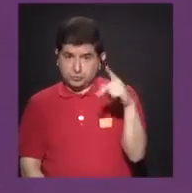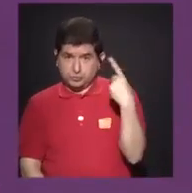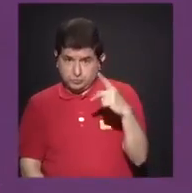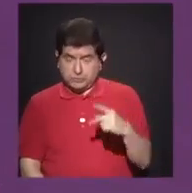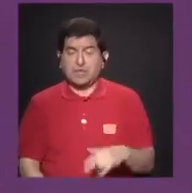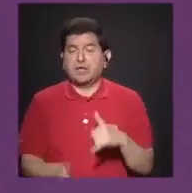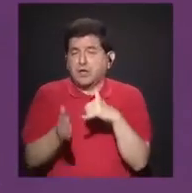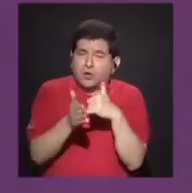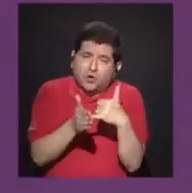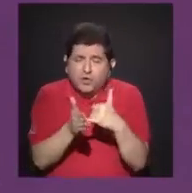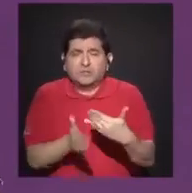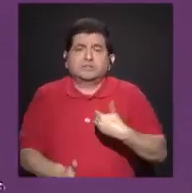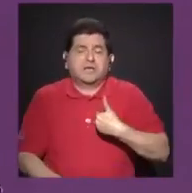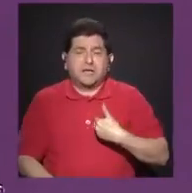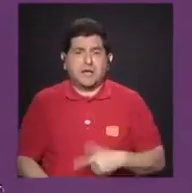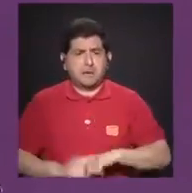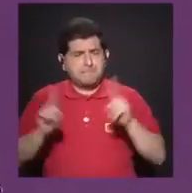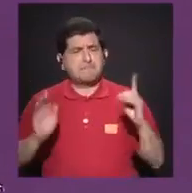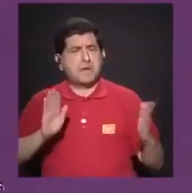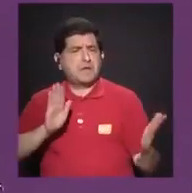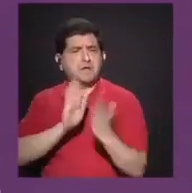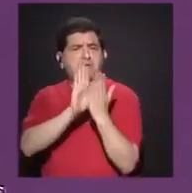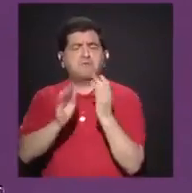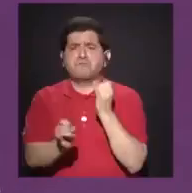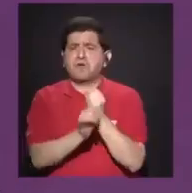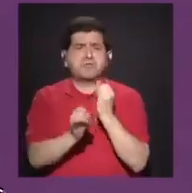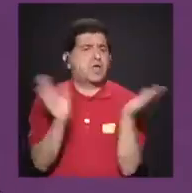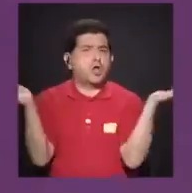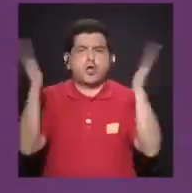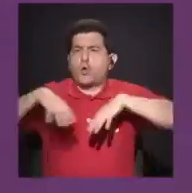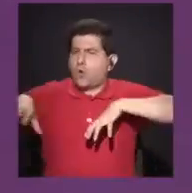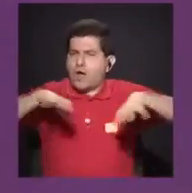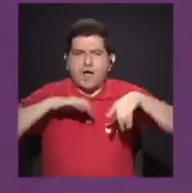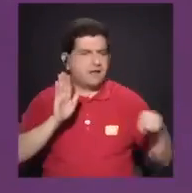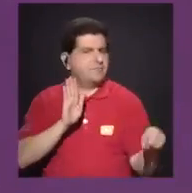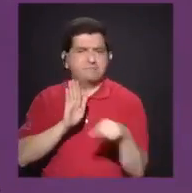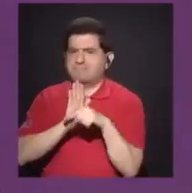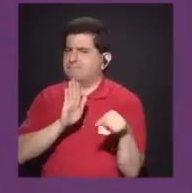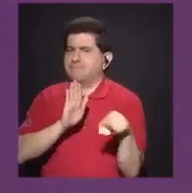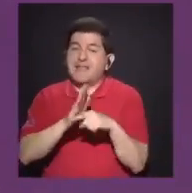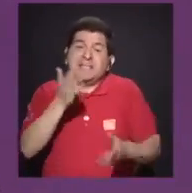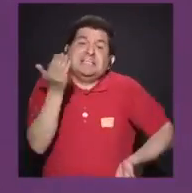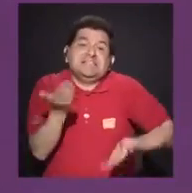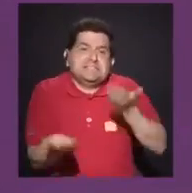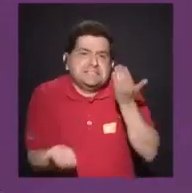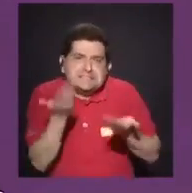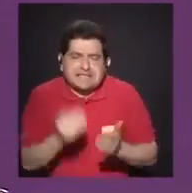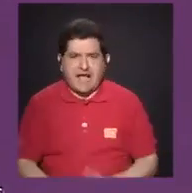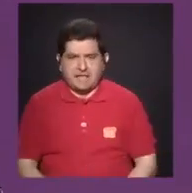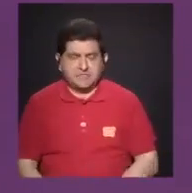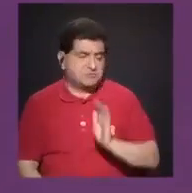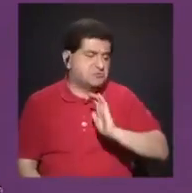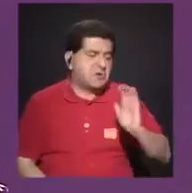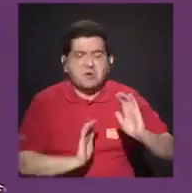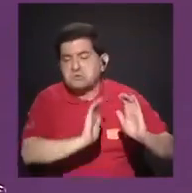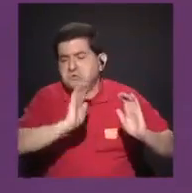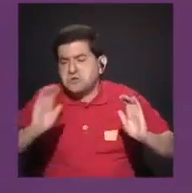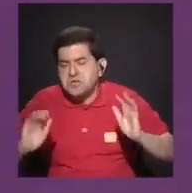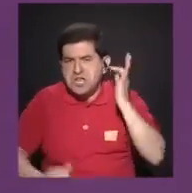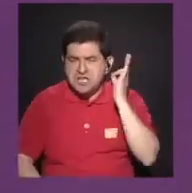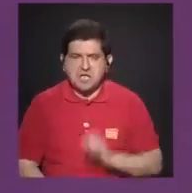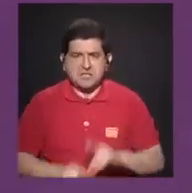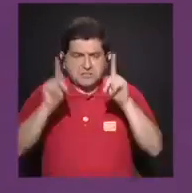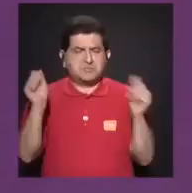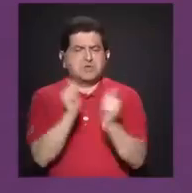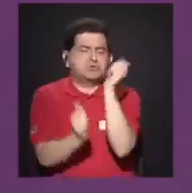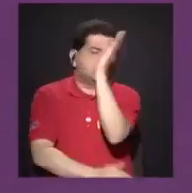embargo frente a esas instituciones no existe, digamos, ninguna reacción negativa. Quizá porque, por ejemplo, en el caso de los niños y las niñas, de las personas